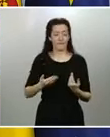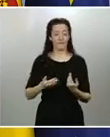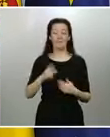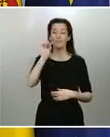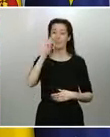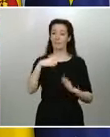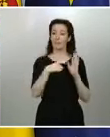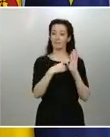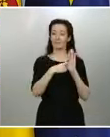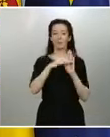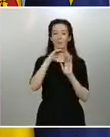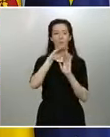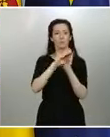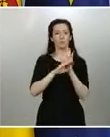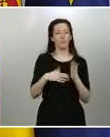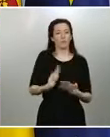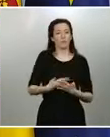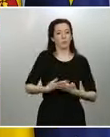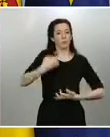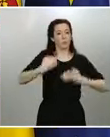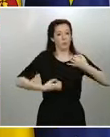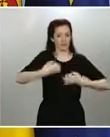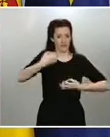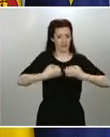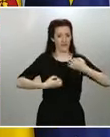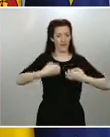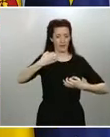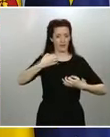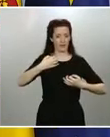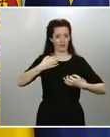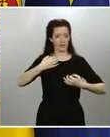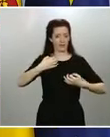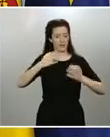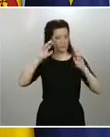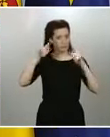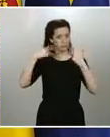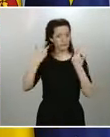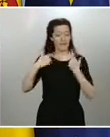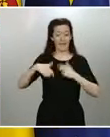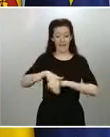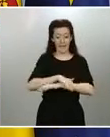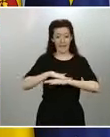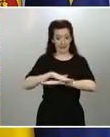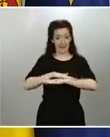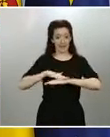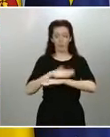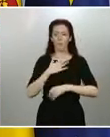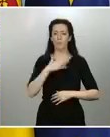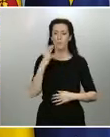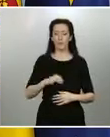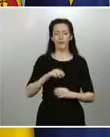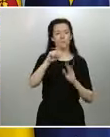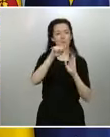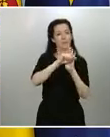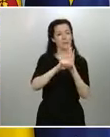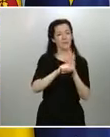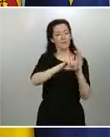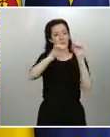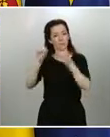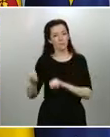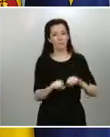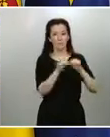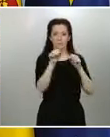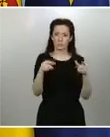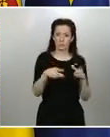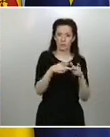que garantiza que el estado pueda poner en marcha toda una serie de medidas de protección social de